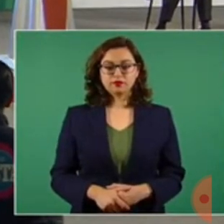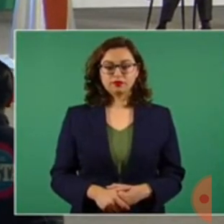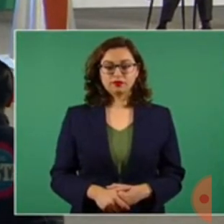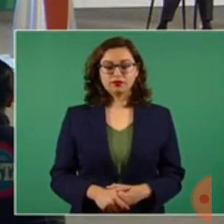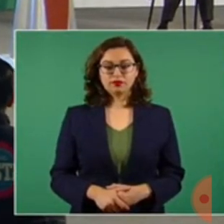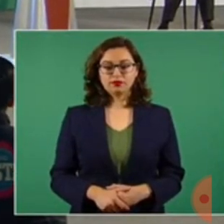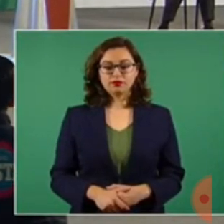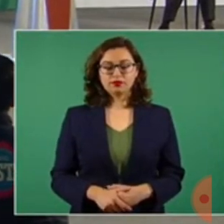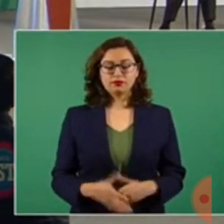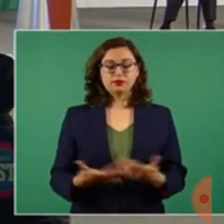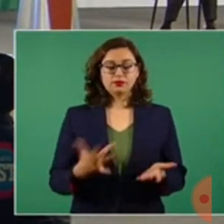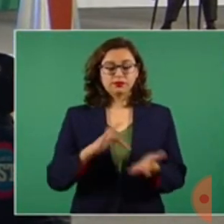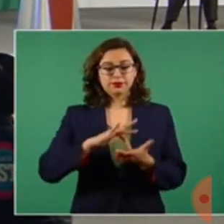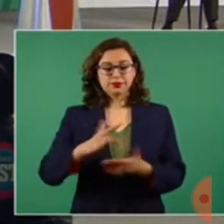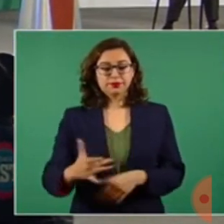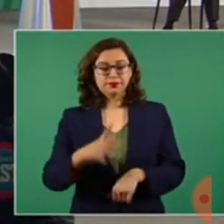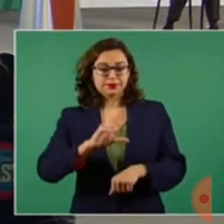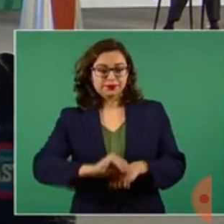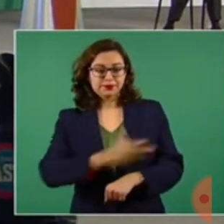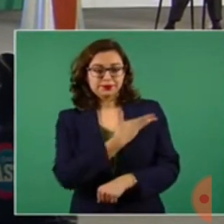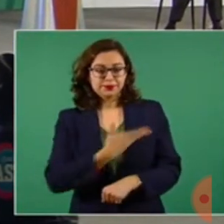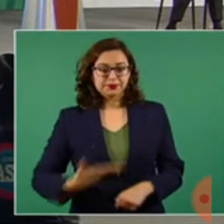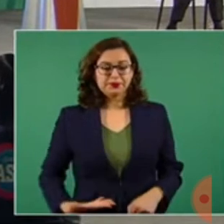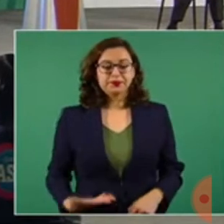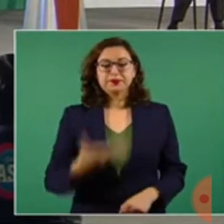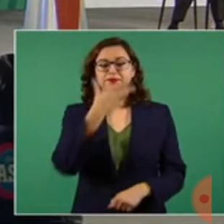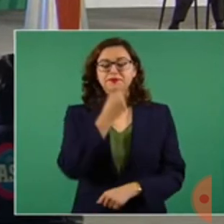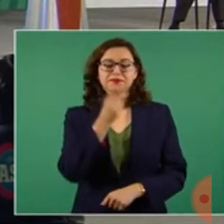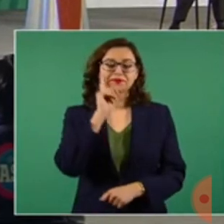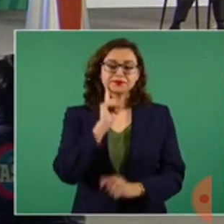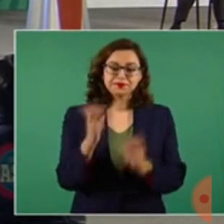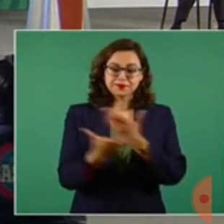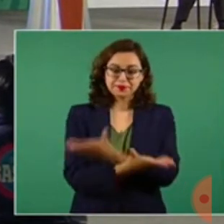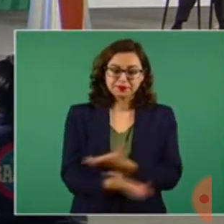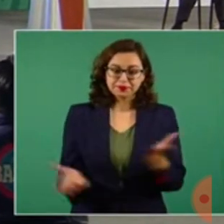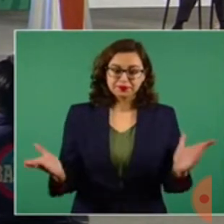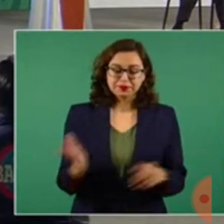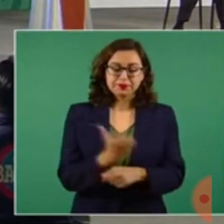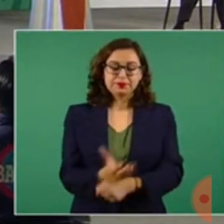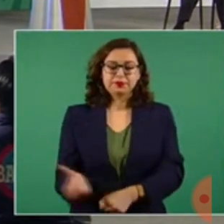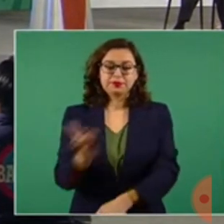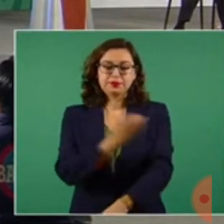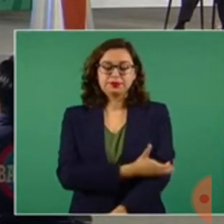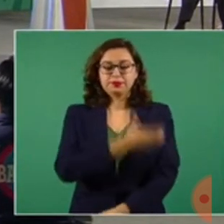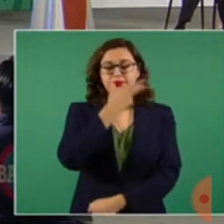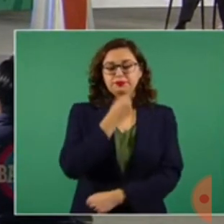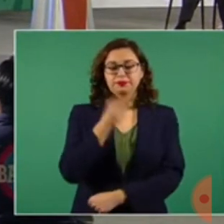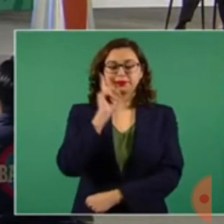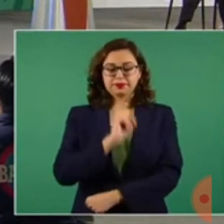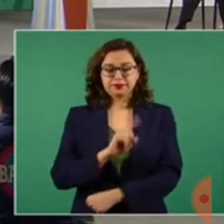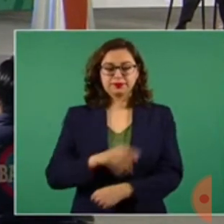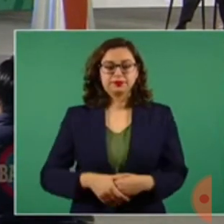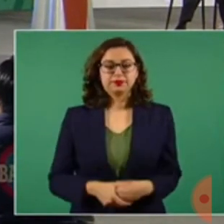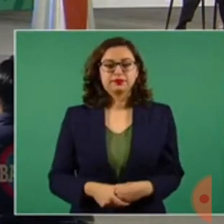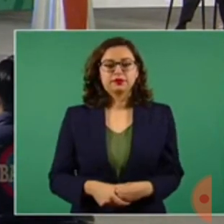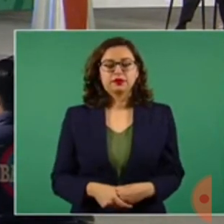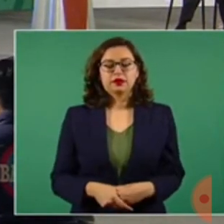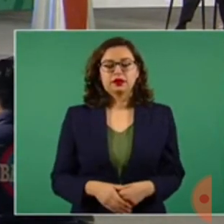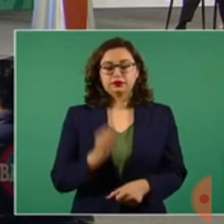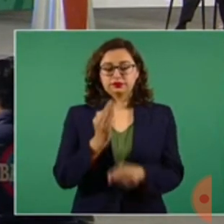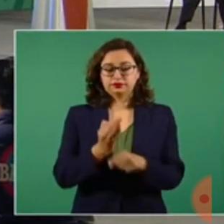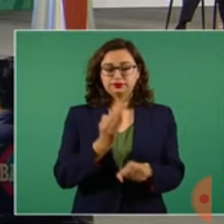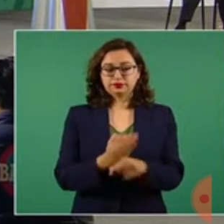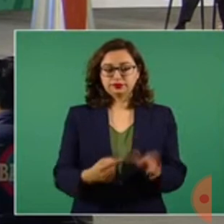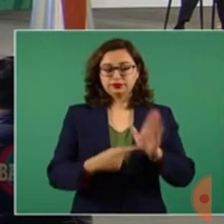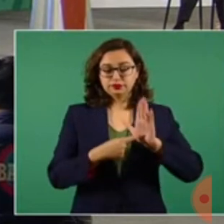Muchas gracias, señor presidente. Con su permiso, señoras, señores, compañeras, compañeros. Bueno, brevemente dar el reporte.